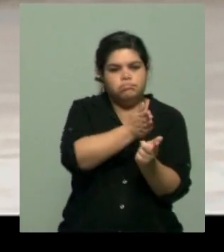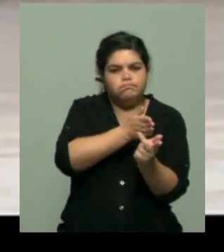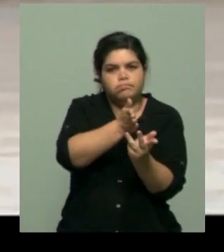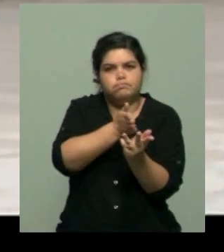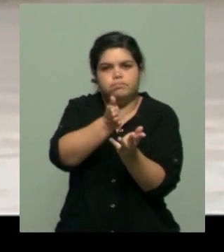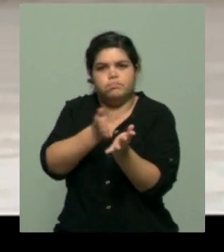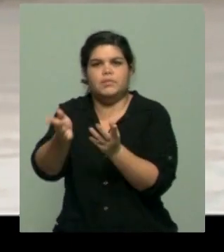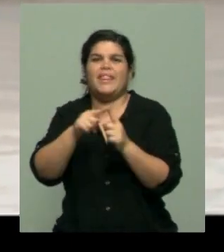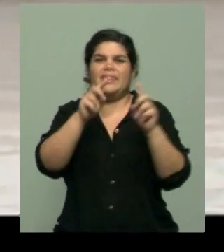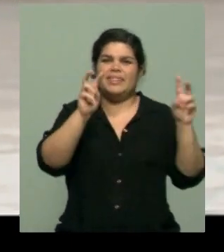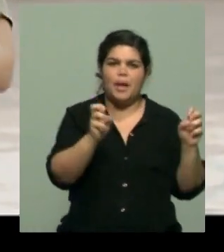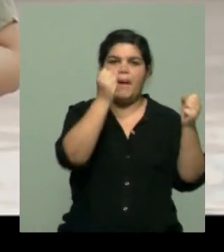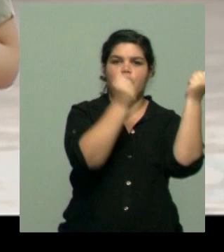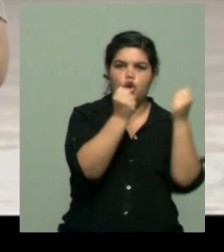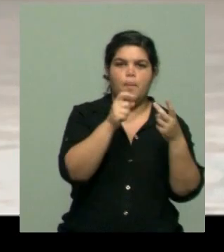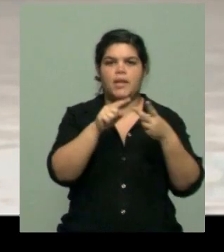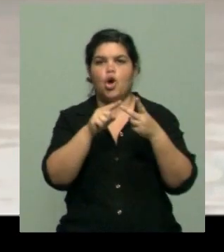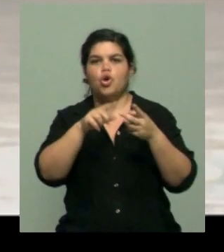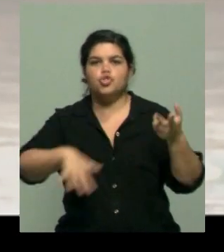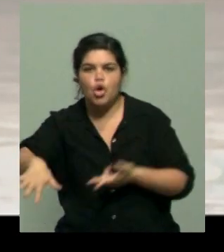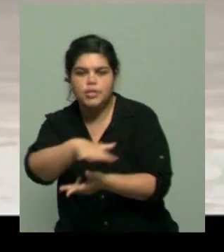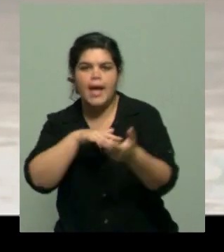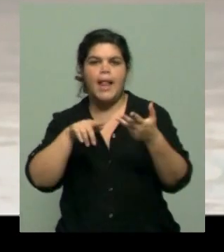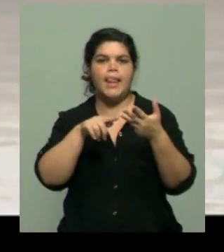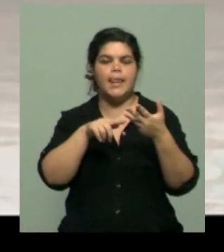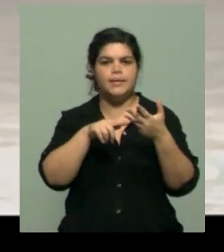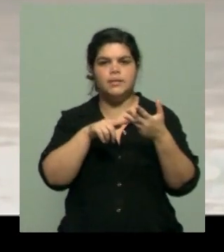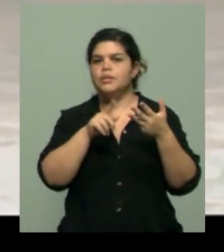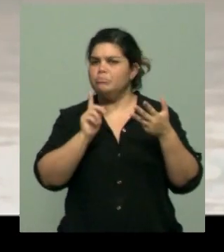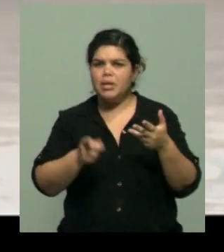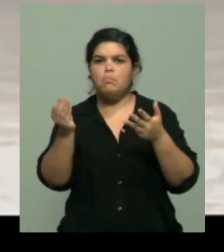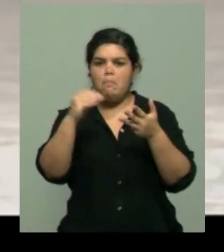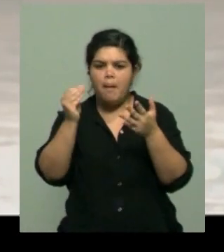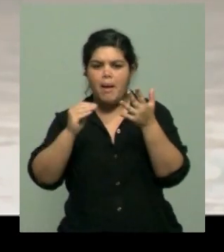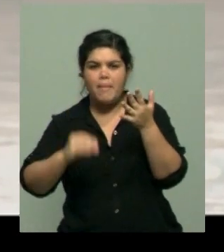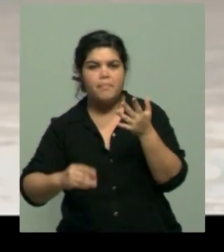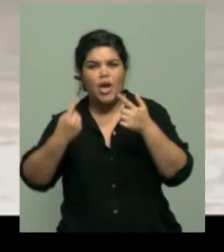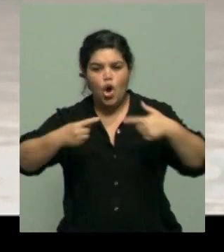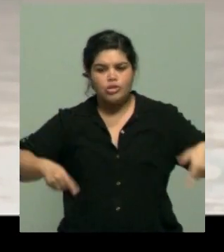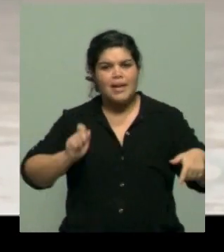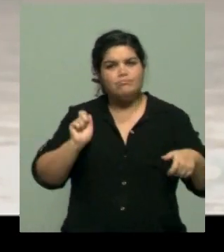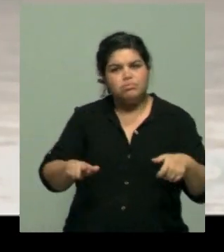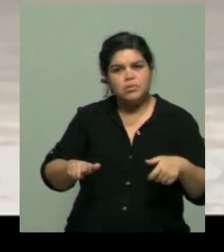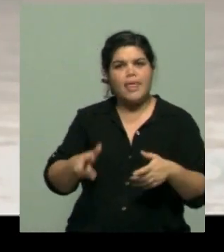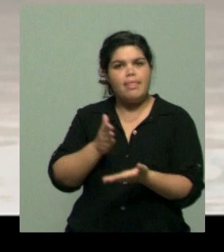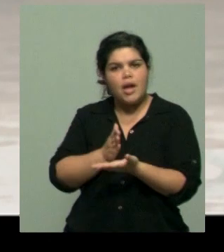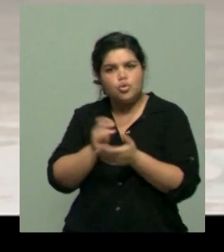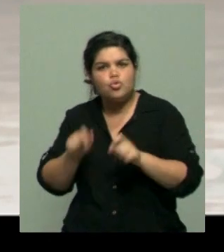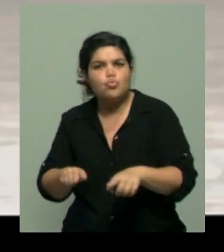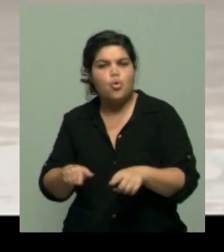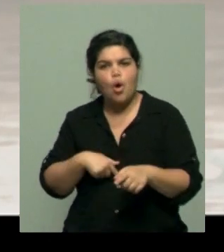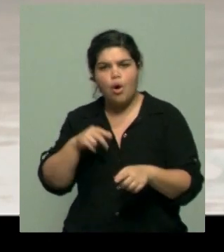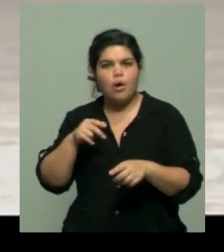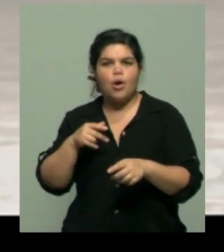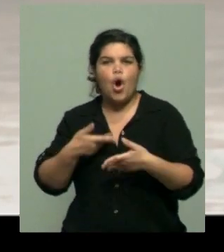es lo económico, lo social, ¿sí? Donde hay muchas necesidades vulneradas. Se ve en lo público,